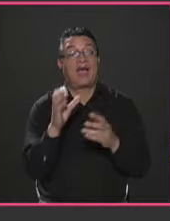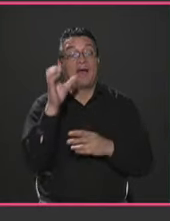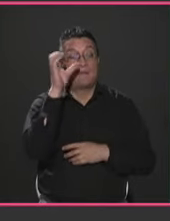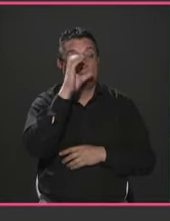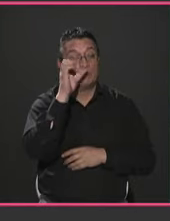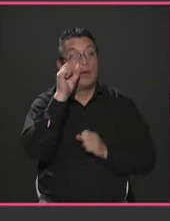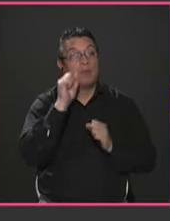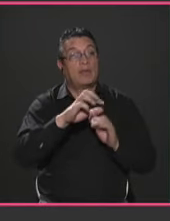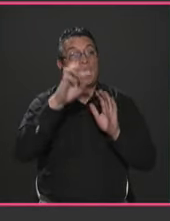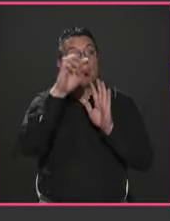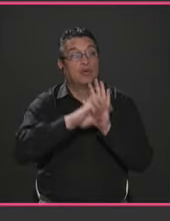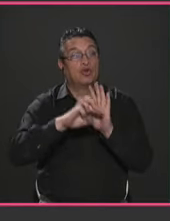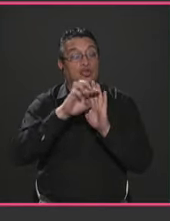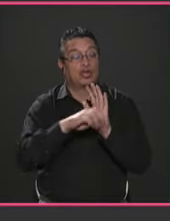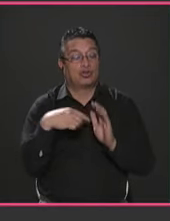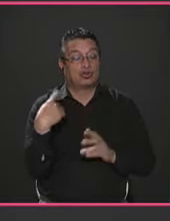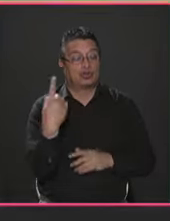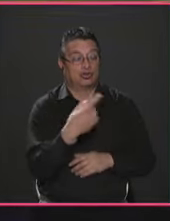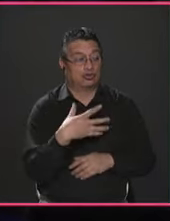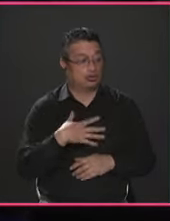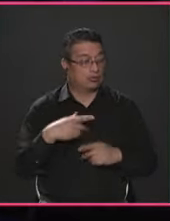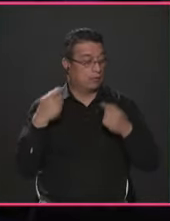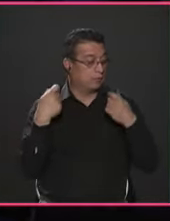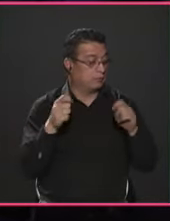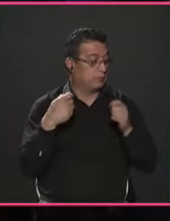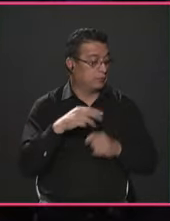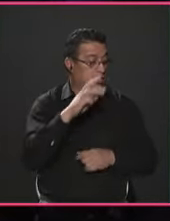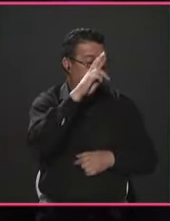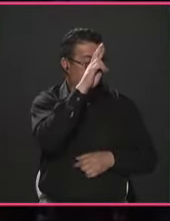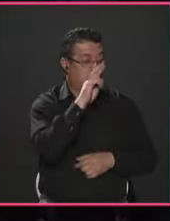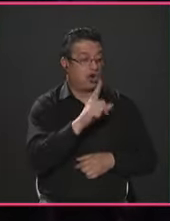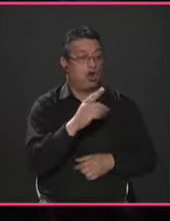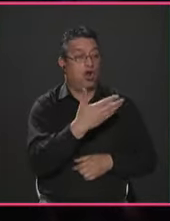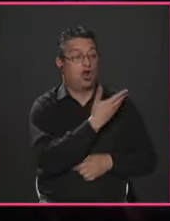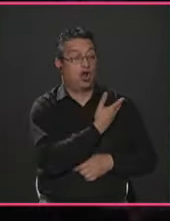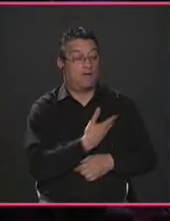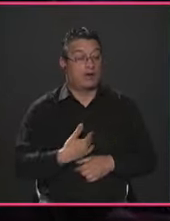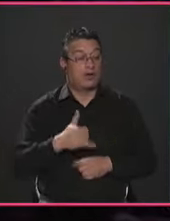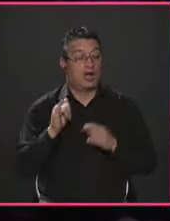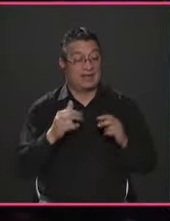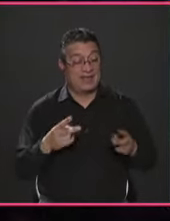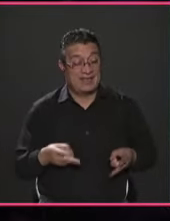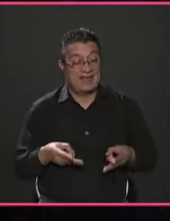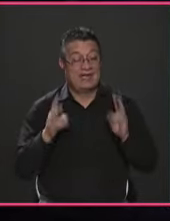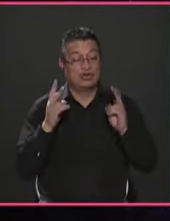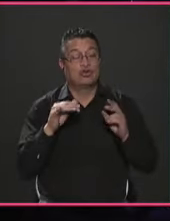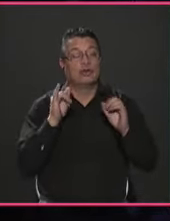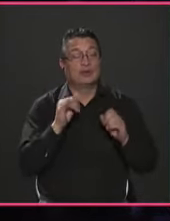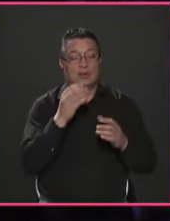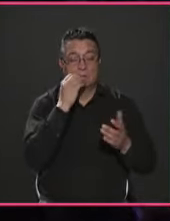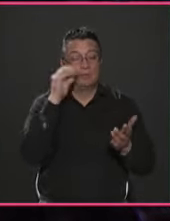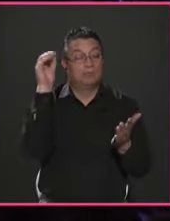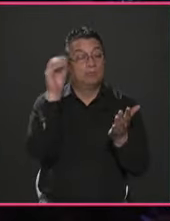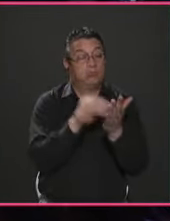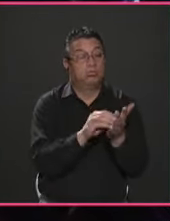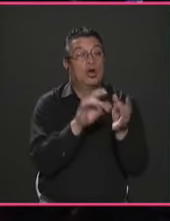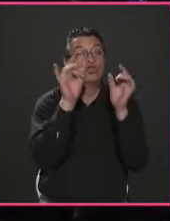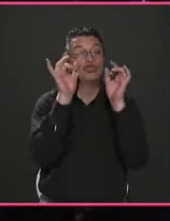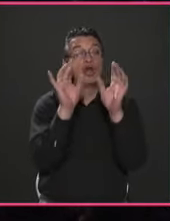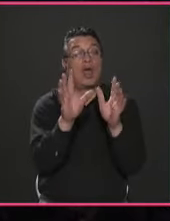los proyectos que nosotros mismos buscamos y el rol del gobierno y del derecho se basa en simplemente limitar